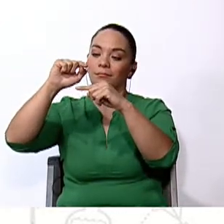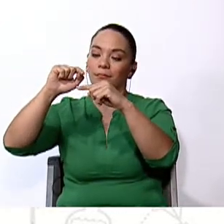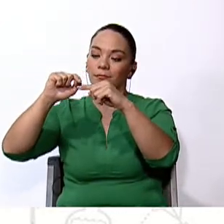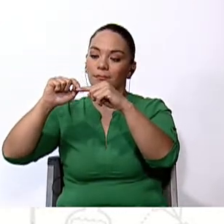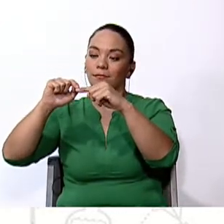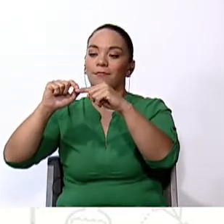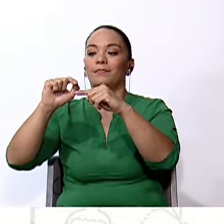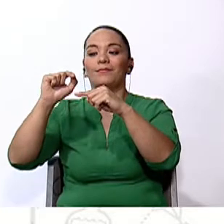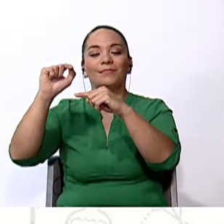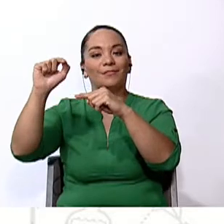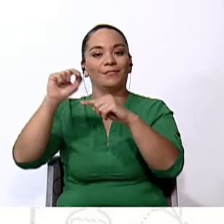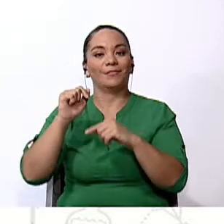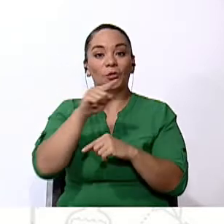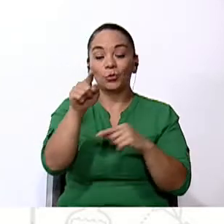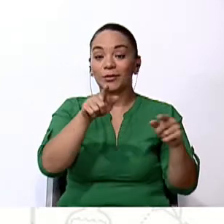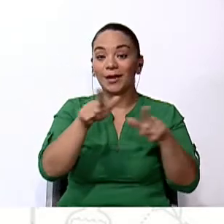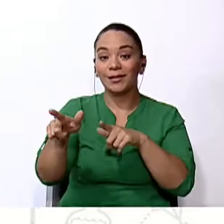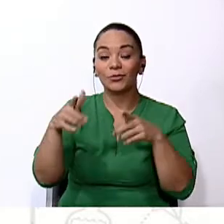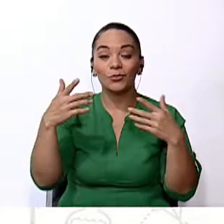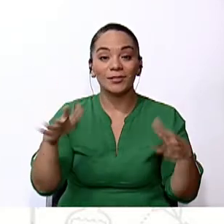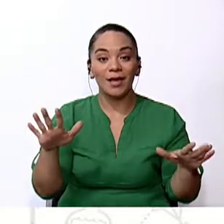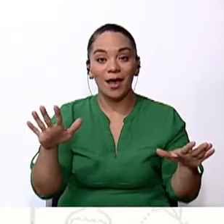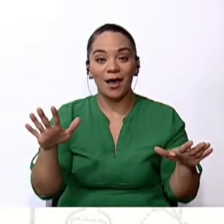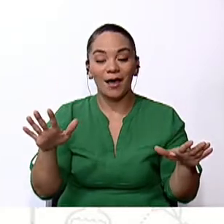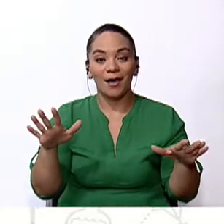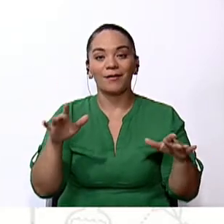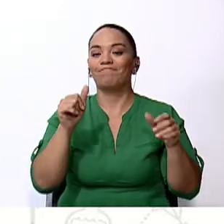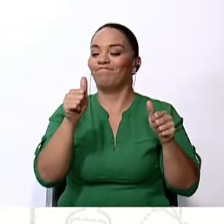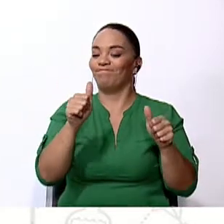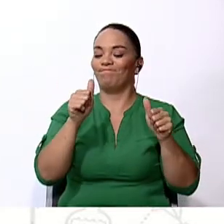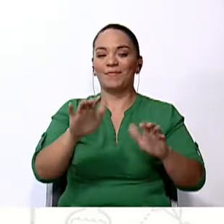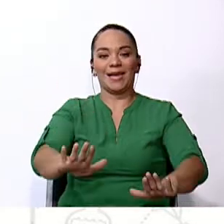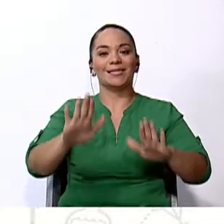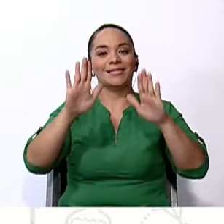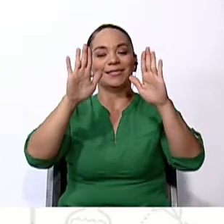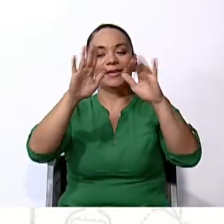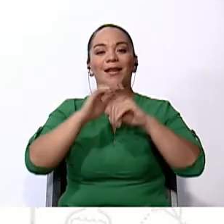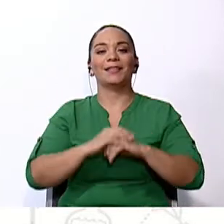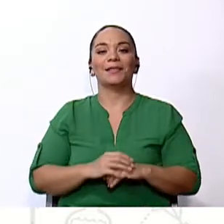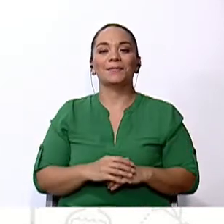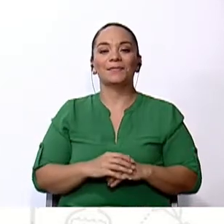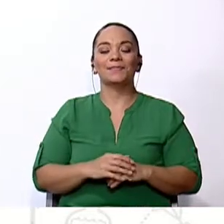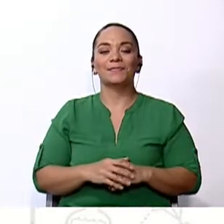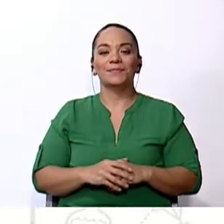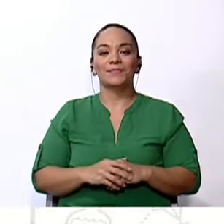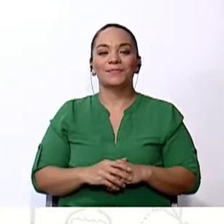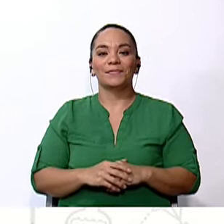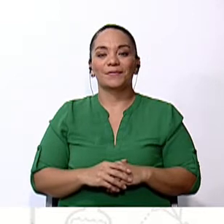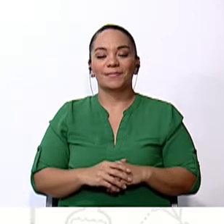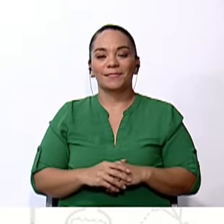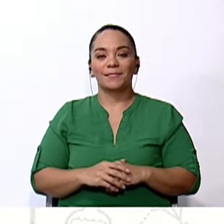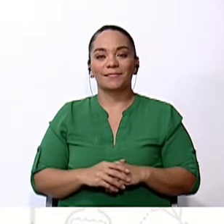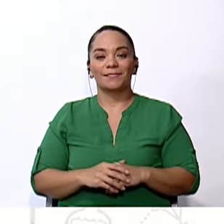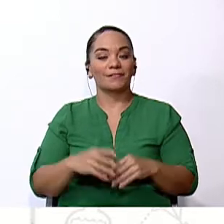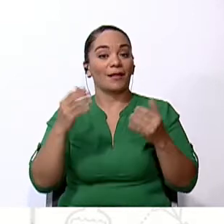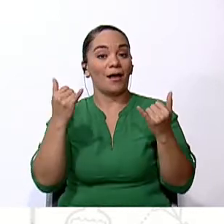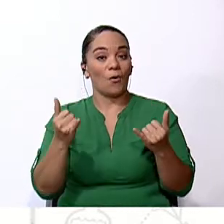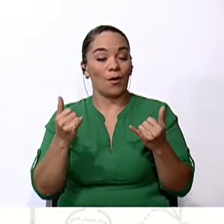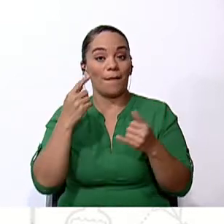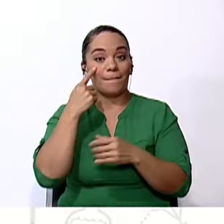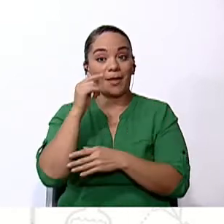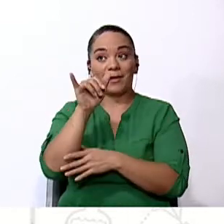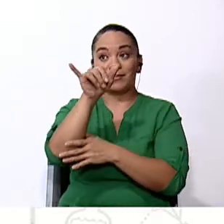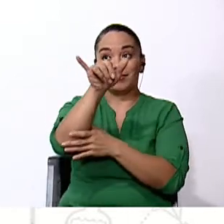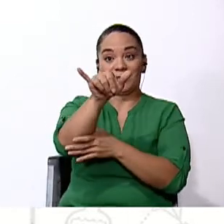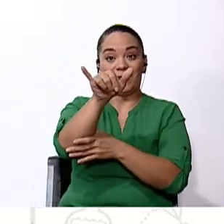Muy bien, lo tiene listo ya, mayúscula y minúscula. Excelente, sigamos entonces. Tenemos la Y y